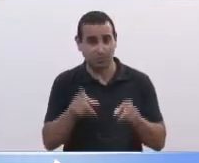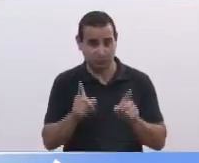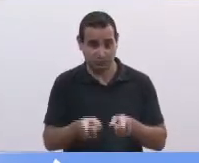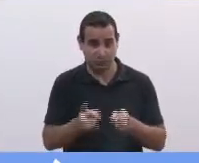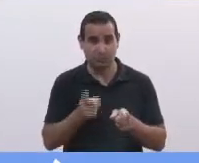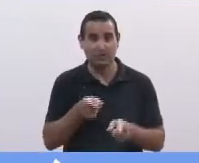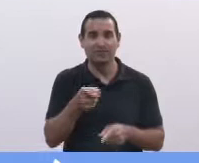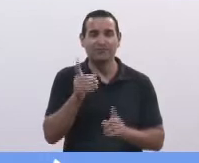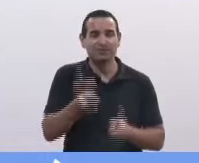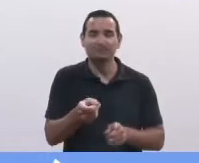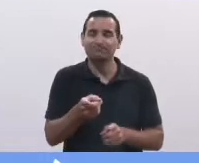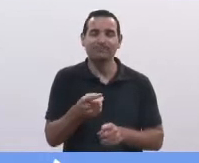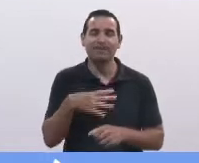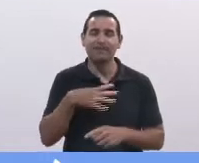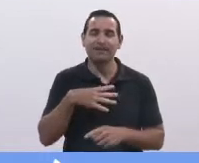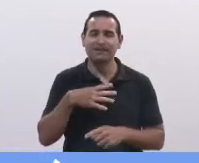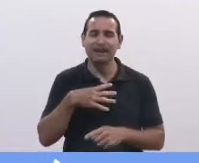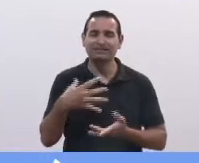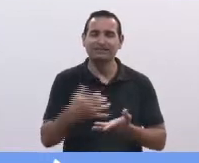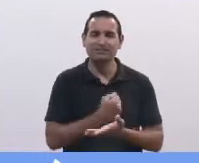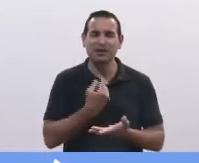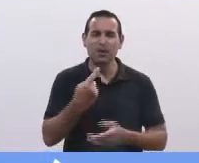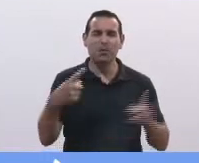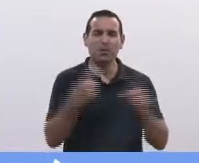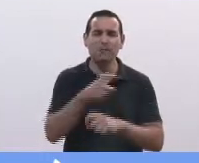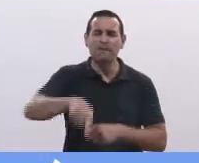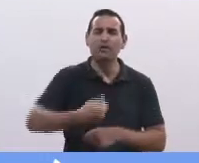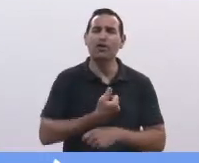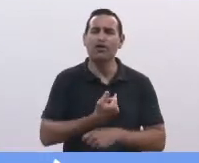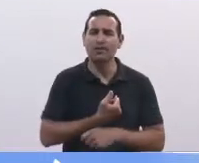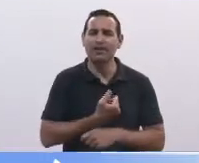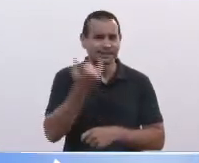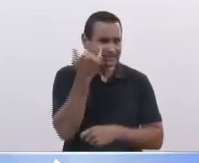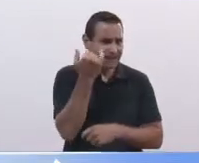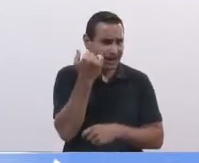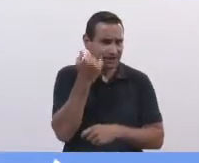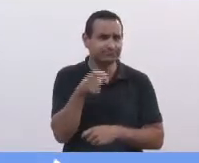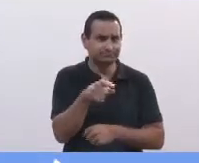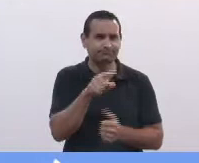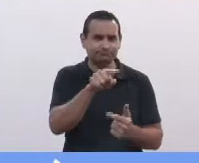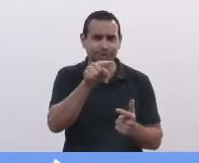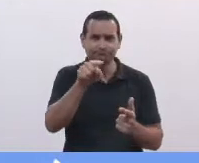también la falta de aceptar de dónde surgen los problemas. Escuchamos ya varios